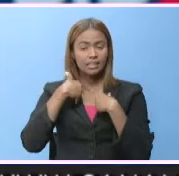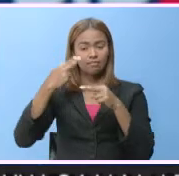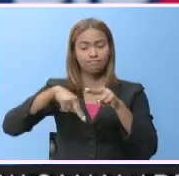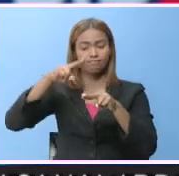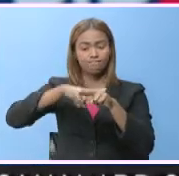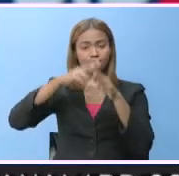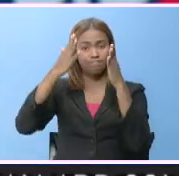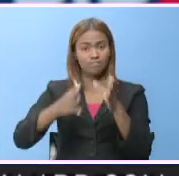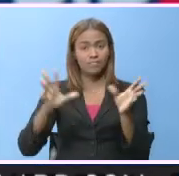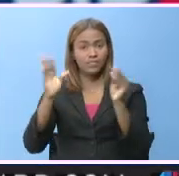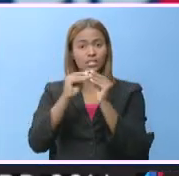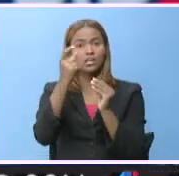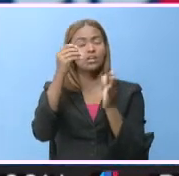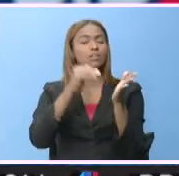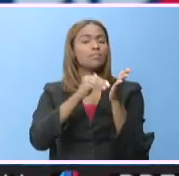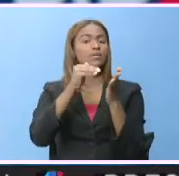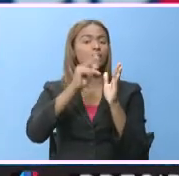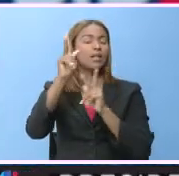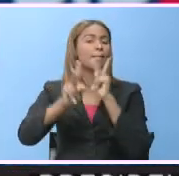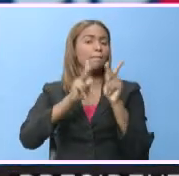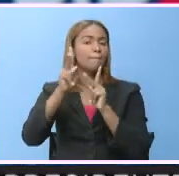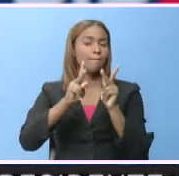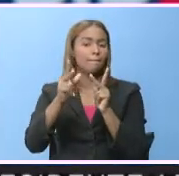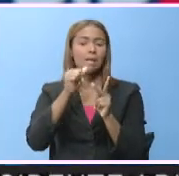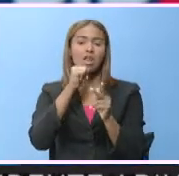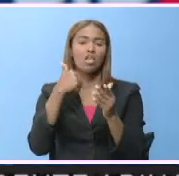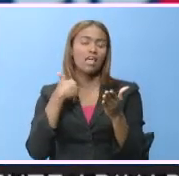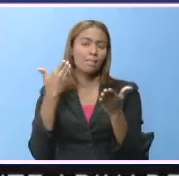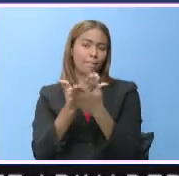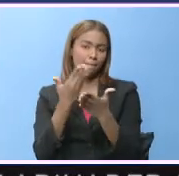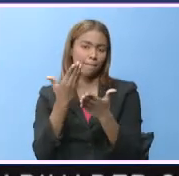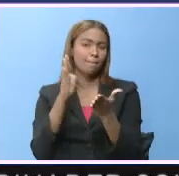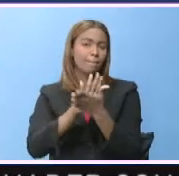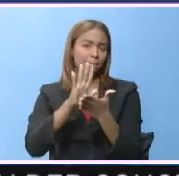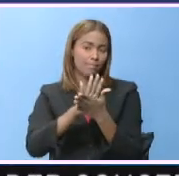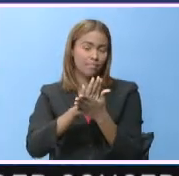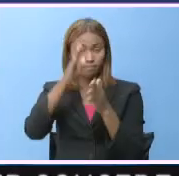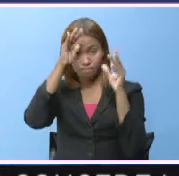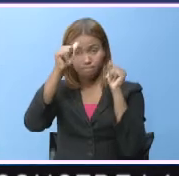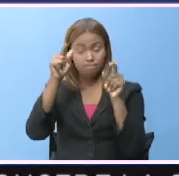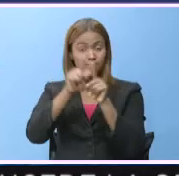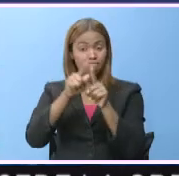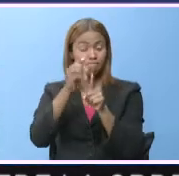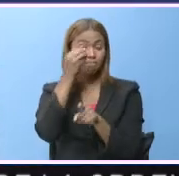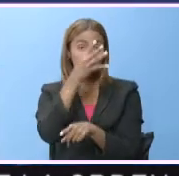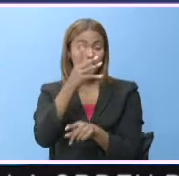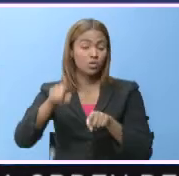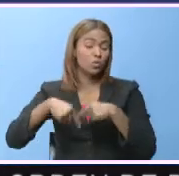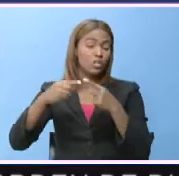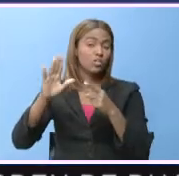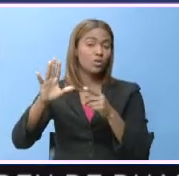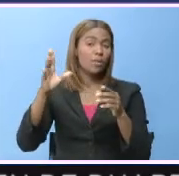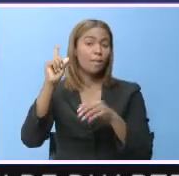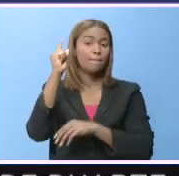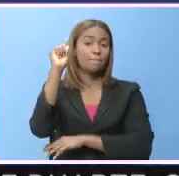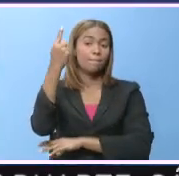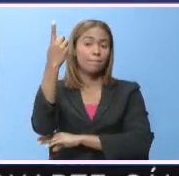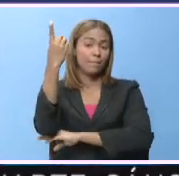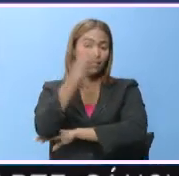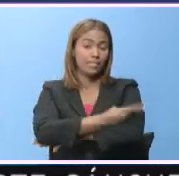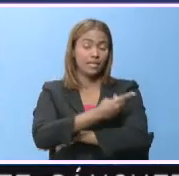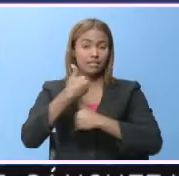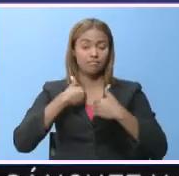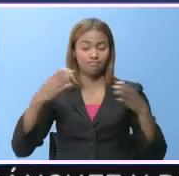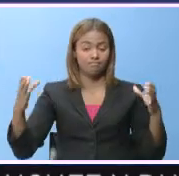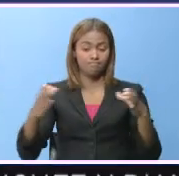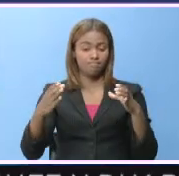nacionalidad a más de 11 millones de personas no documentadas. El presidente electo también confirmó que durante su primer día sentado en el